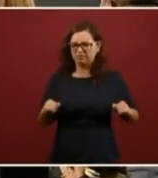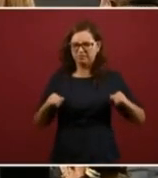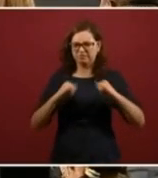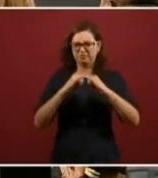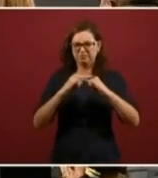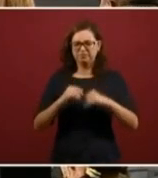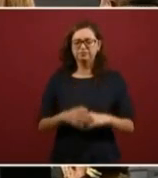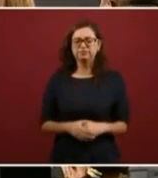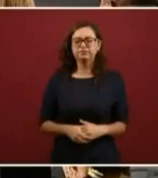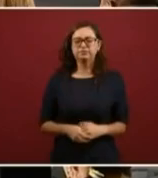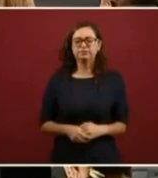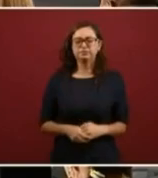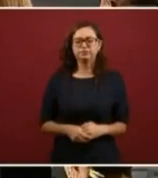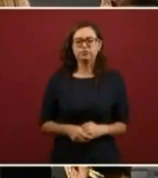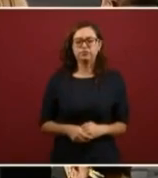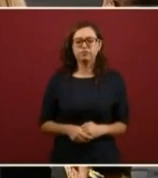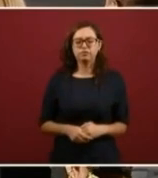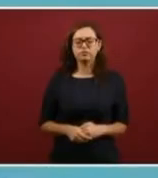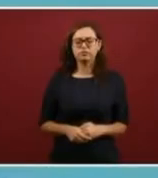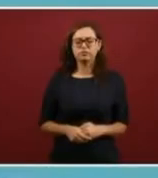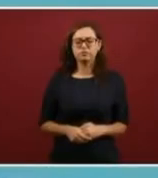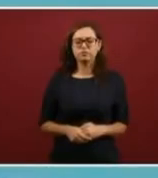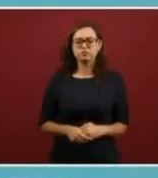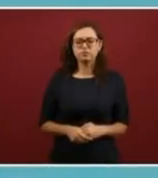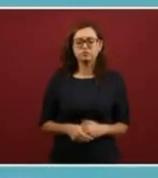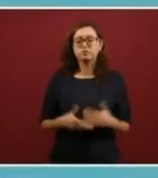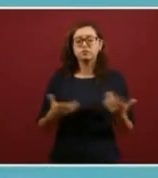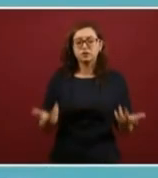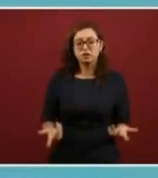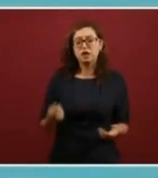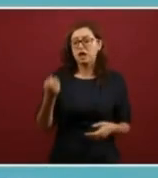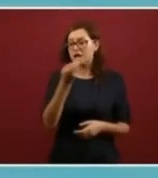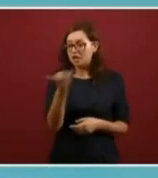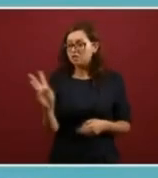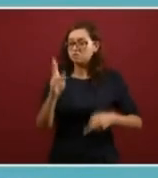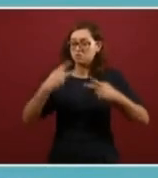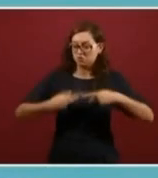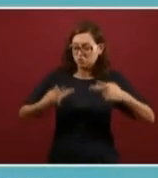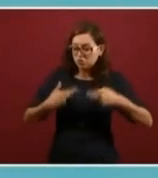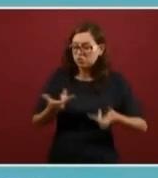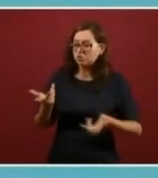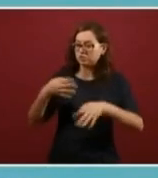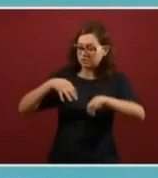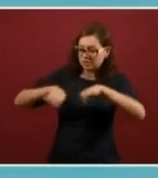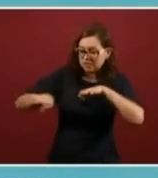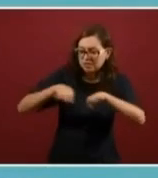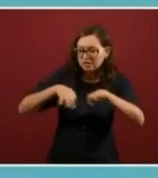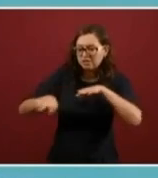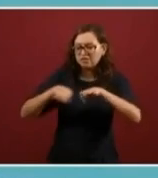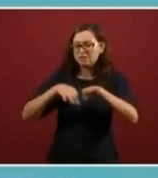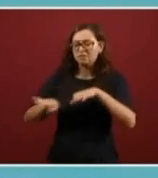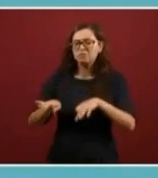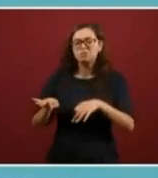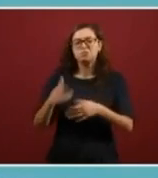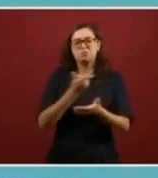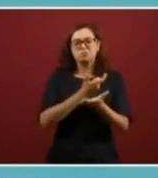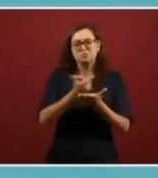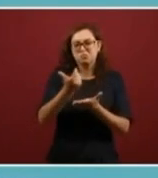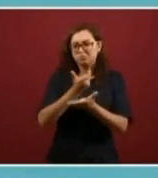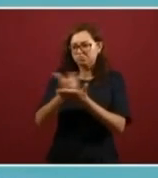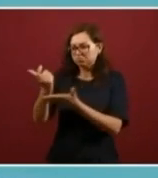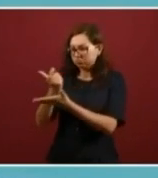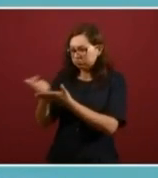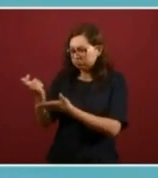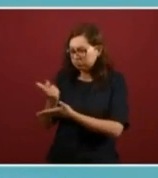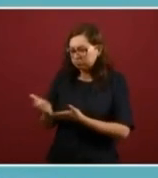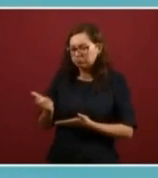son precios de estímulo, de apoyo a los productores que no son generalizados, no son ni para todos